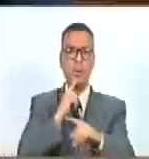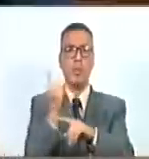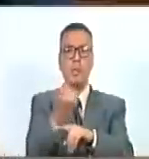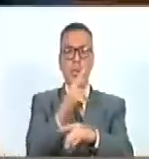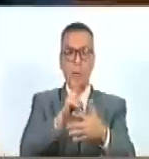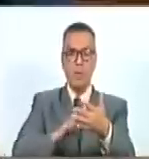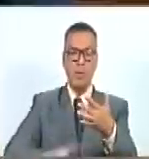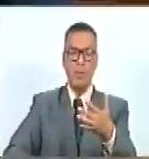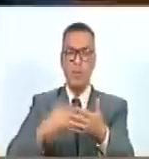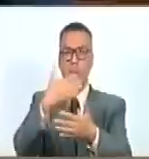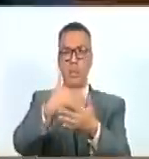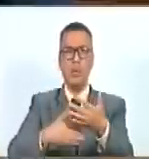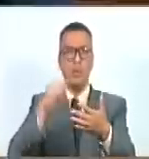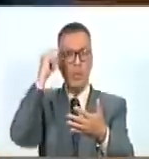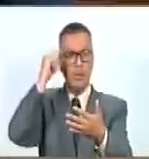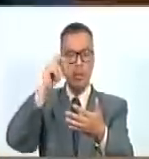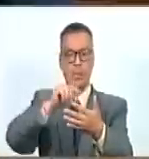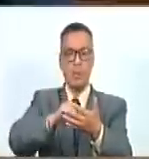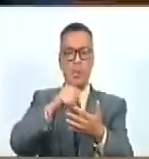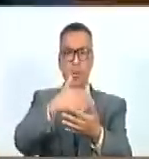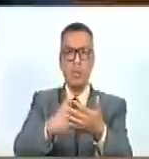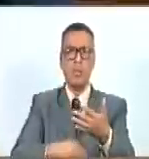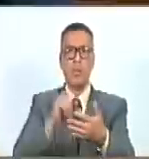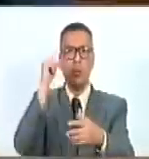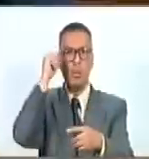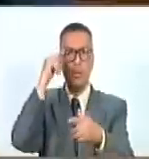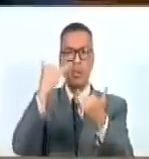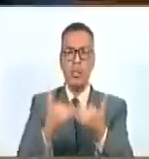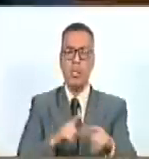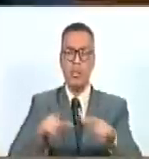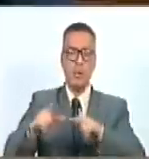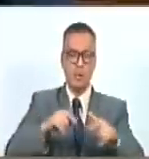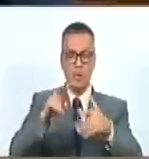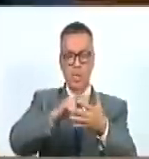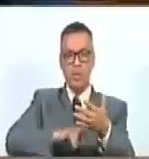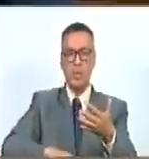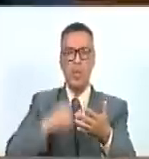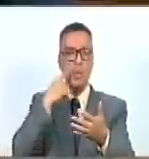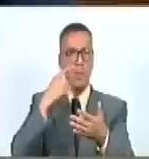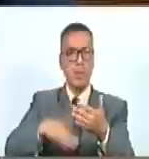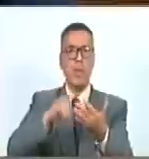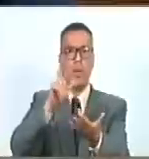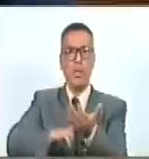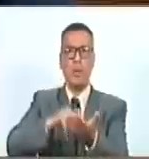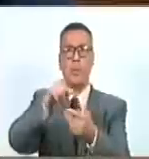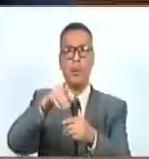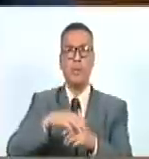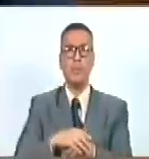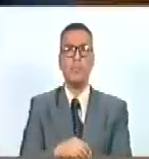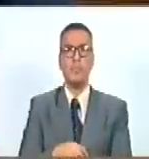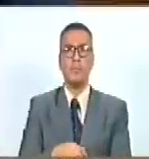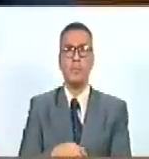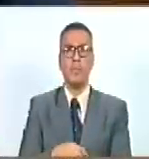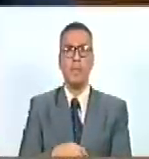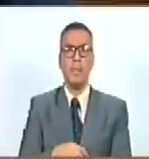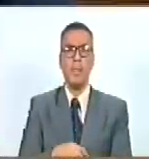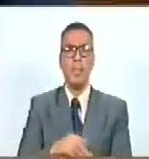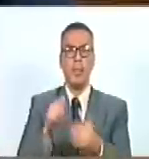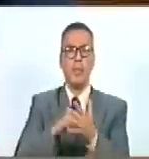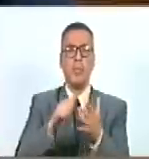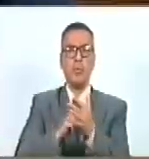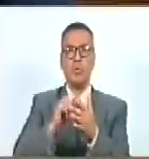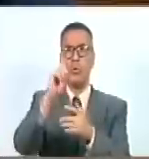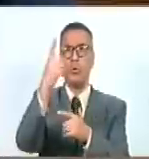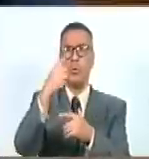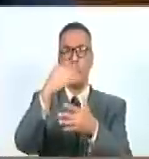lectura a la propuesta del orden del día. Una vez leída y sometida a votación, resultó aprobada. Punto número